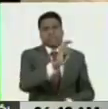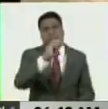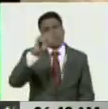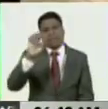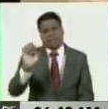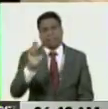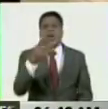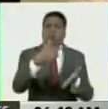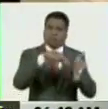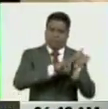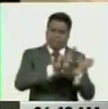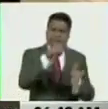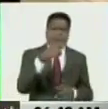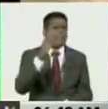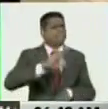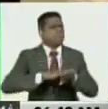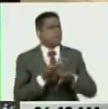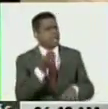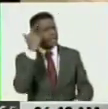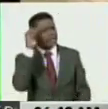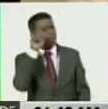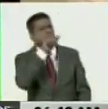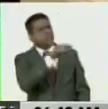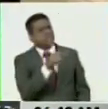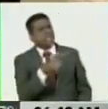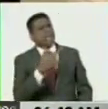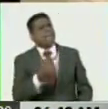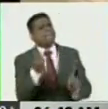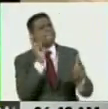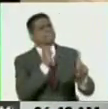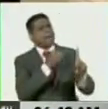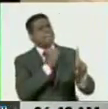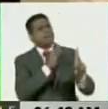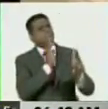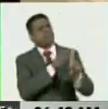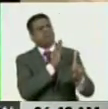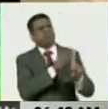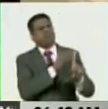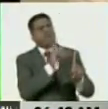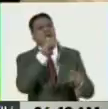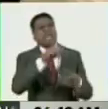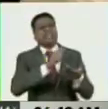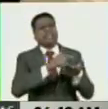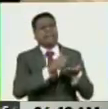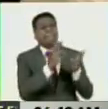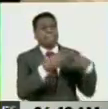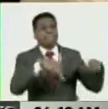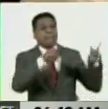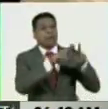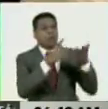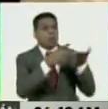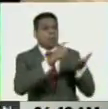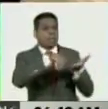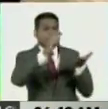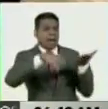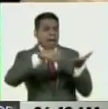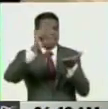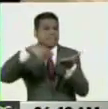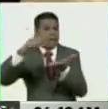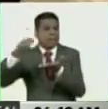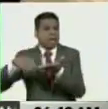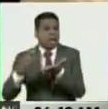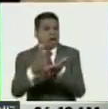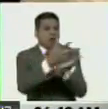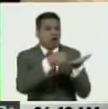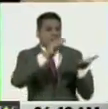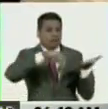países. ¿Por qué cree usted que fue tan atacado este proceso de validación al cual llamó el Consejo Nacional Electoral? ¿Cuál es la